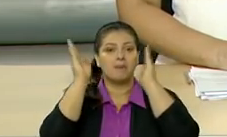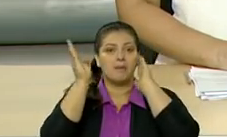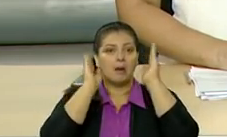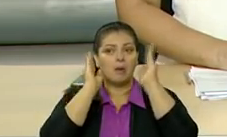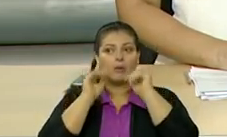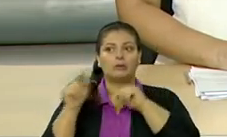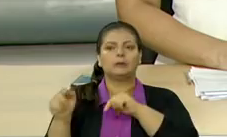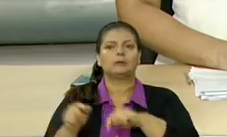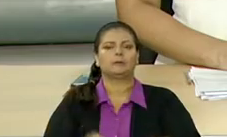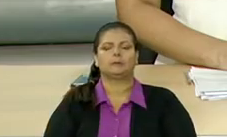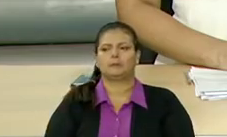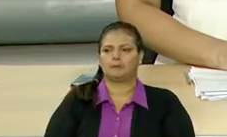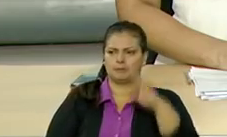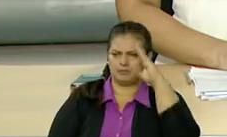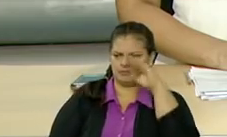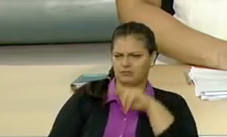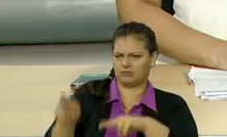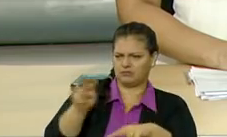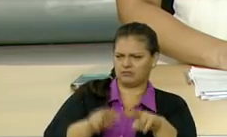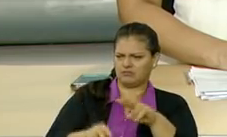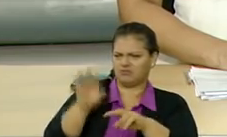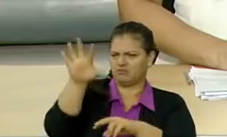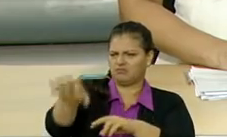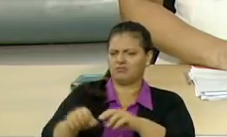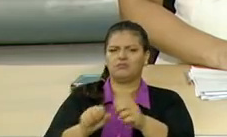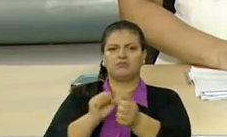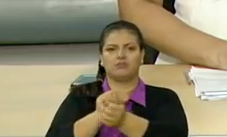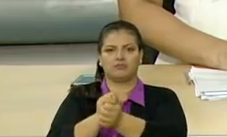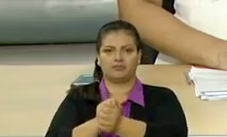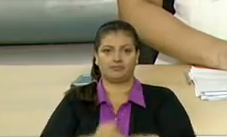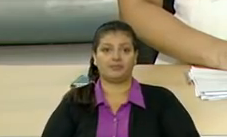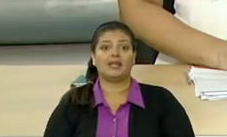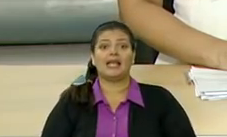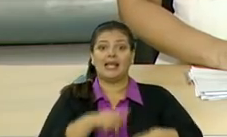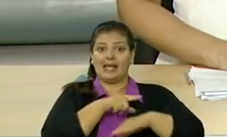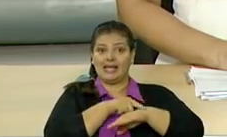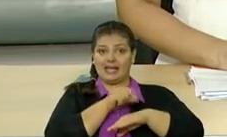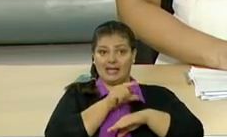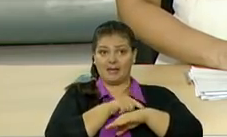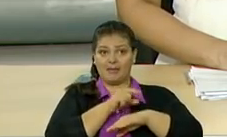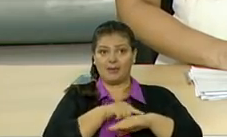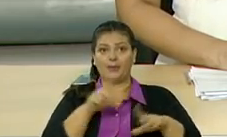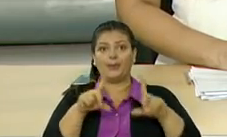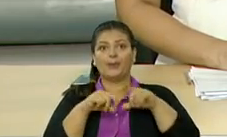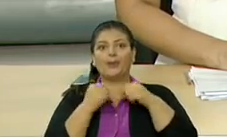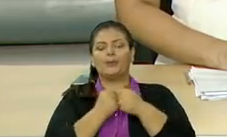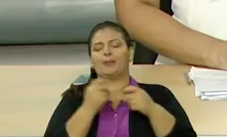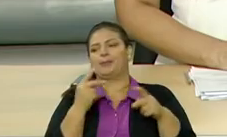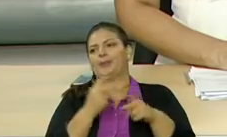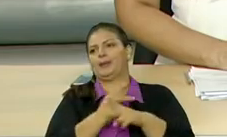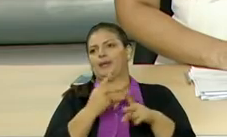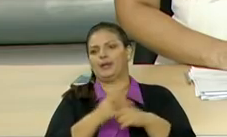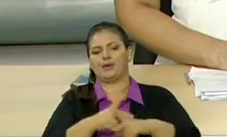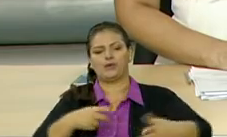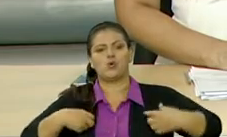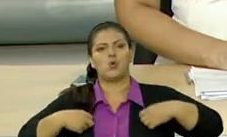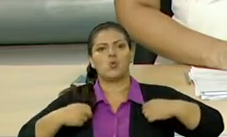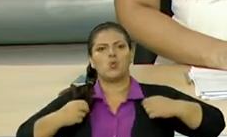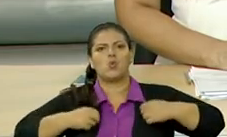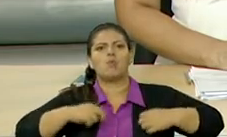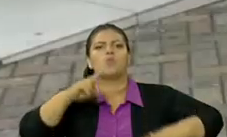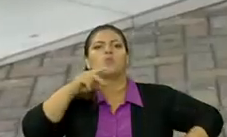robado. Mientras tanto, en Quevedo, la banda que utiliza vestimenta similar al uniforme policial dio un nuevo golpe.